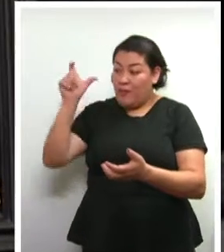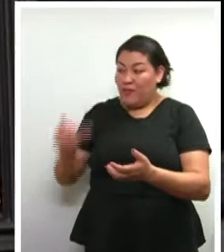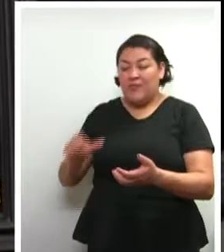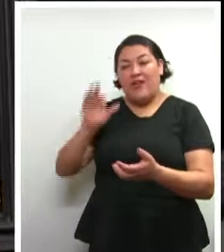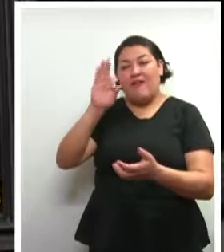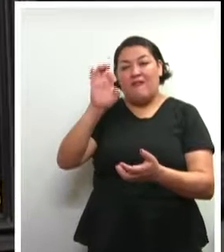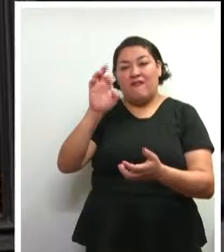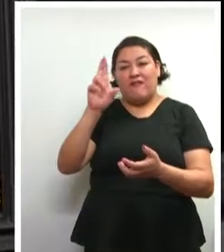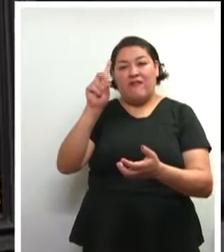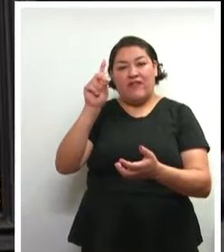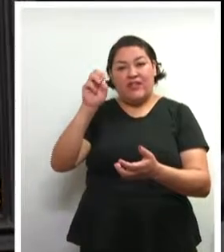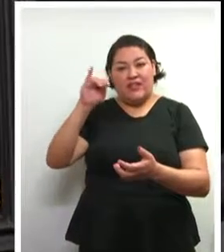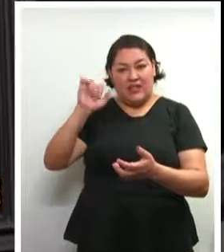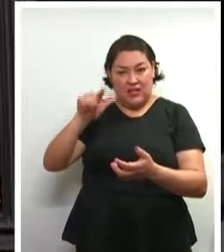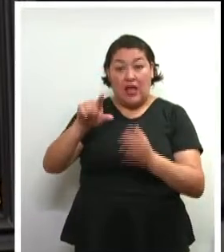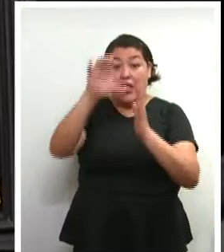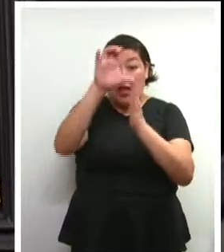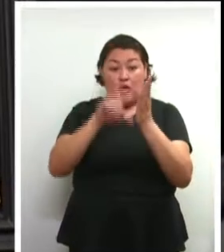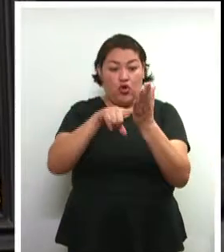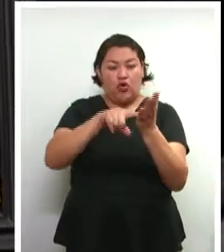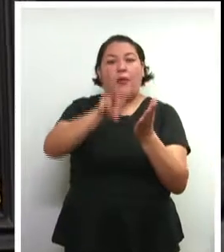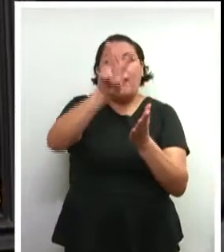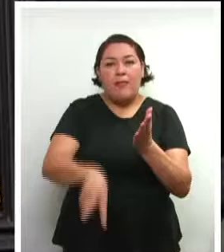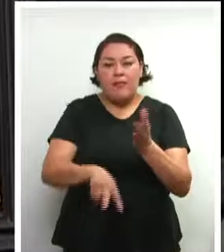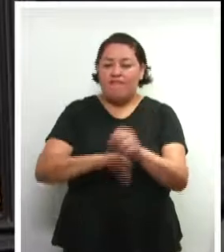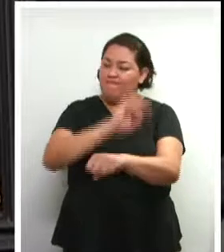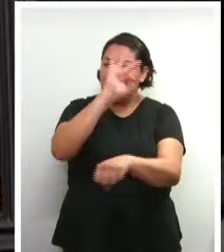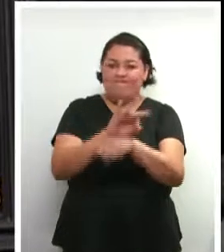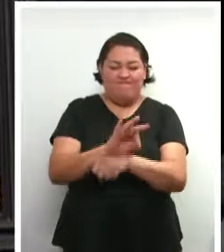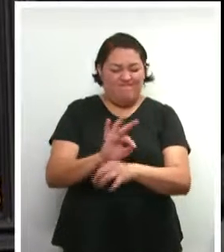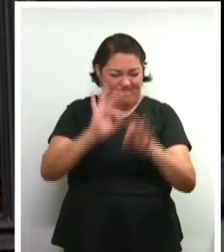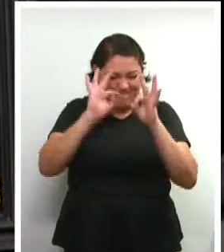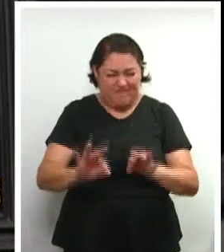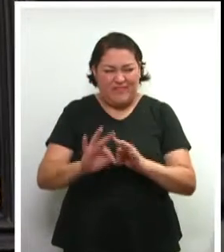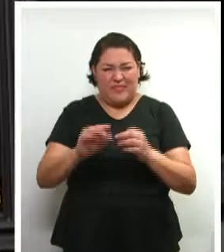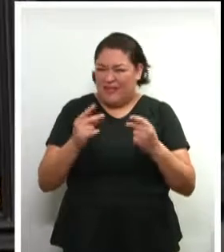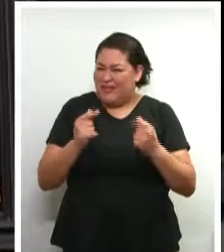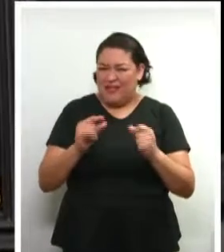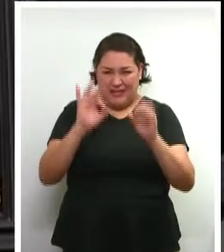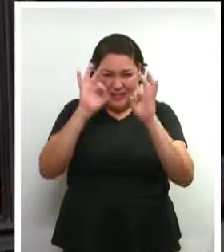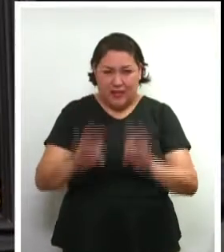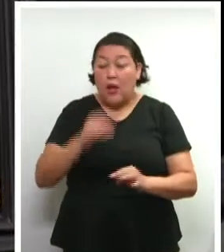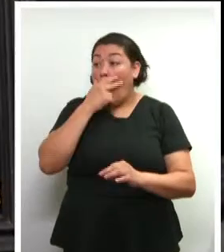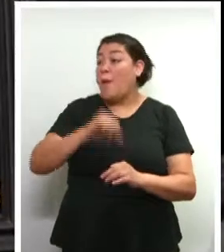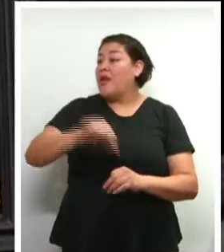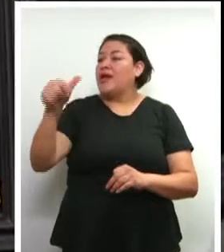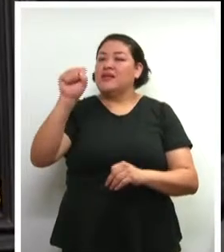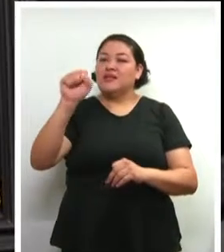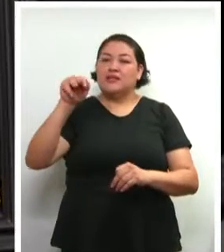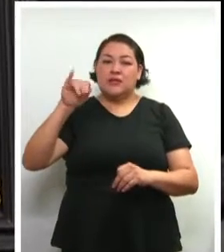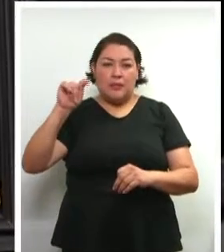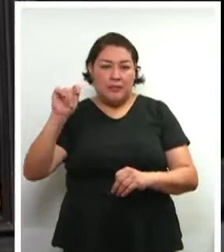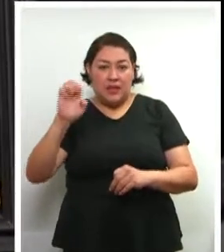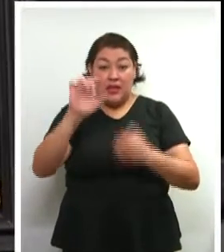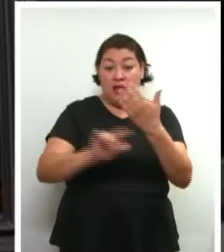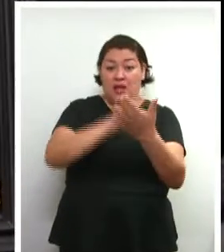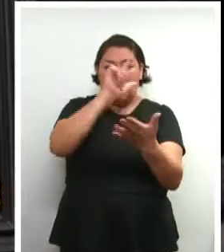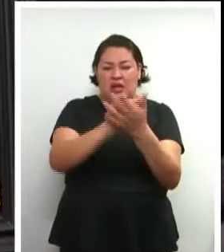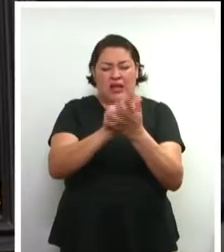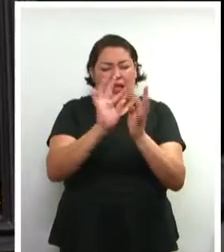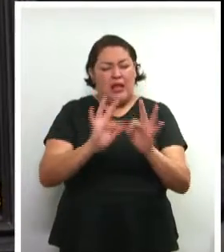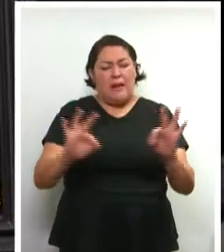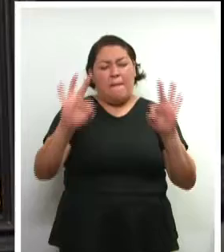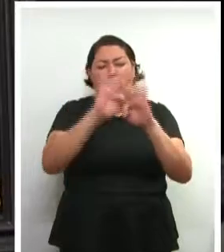Lassalle. Una Constitución real y efectiva, dinámica, como diría Schmitt. Una ley fundamental